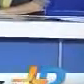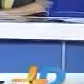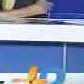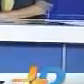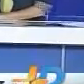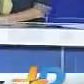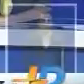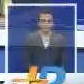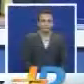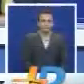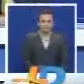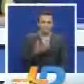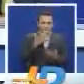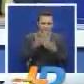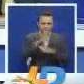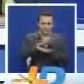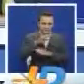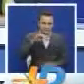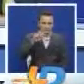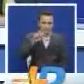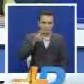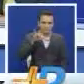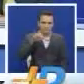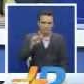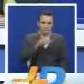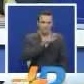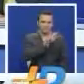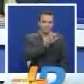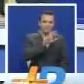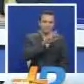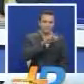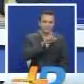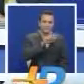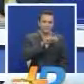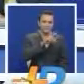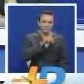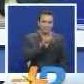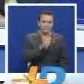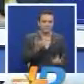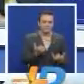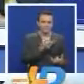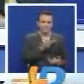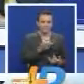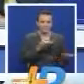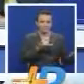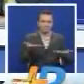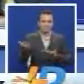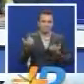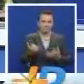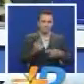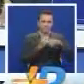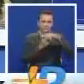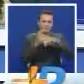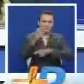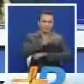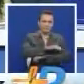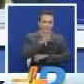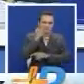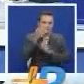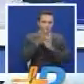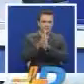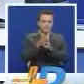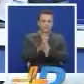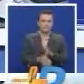Buenas tardes, María del Pilar Díaz y María Fernanda Garnica, les damos la bienvenida a la presente emisión de Más Pacífico. Es tiempo de noticias y estos